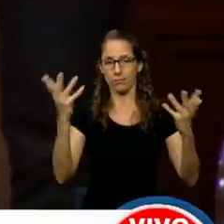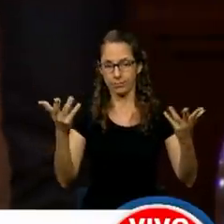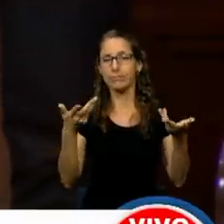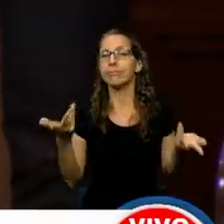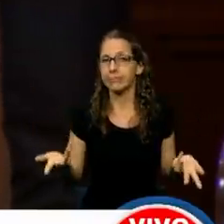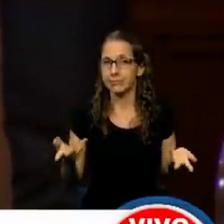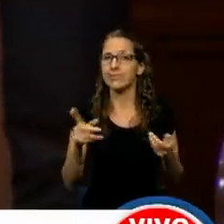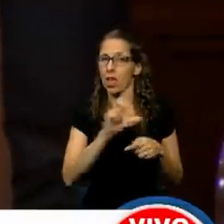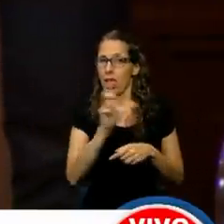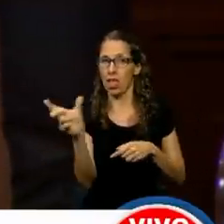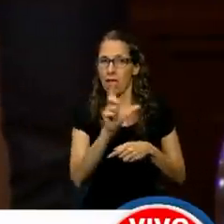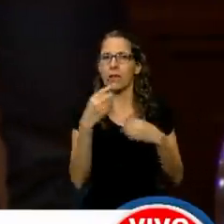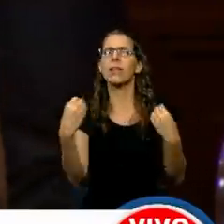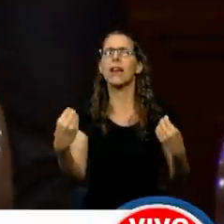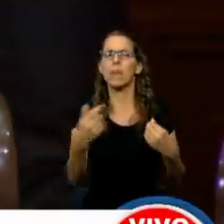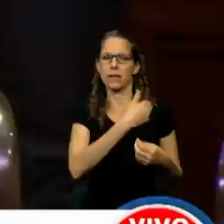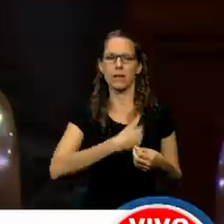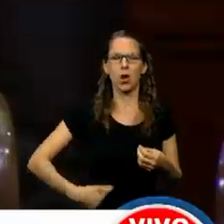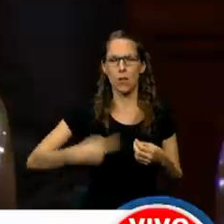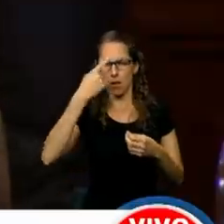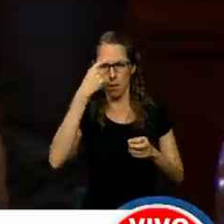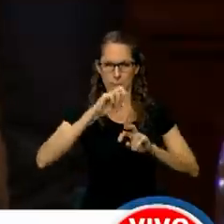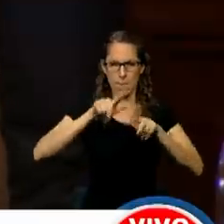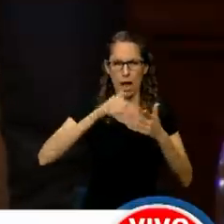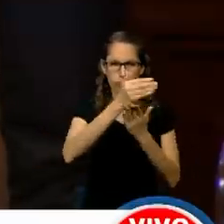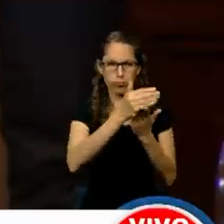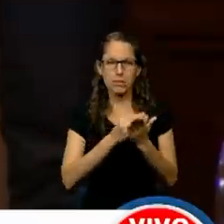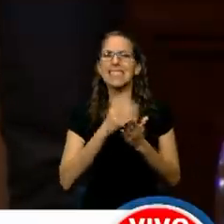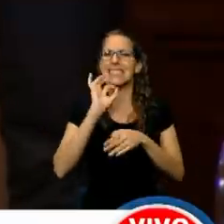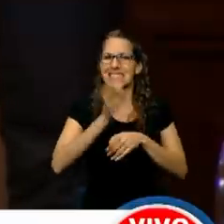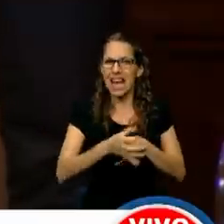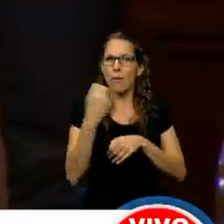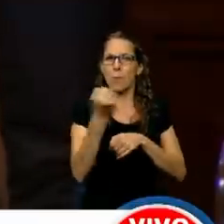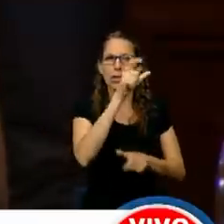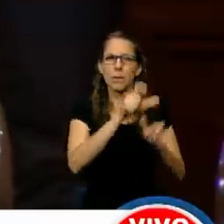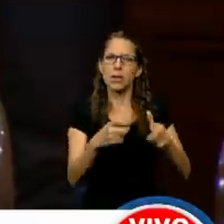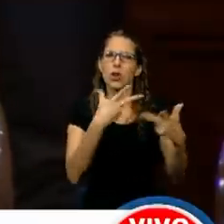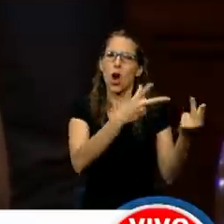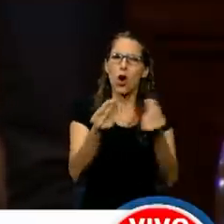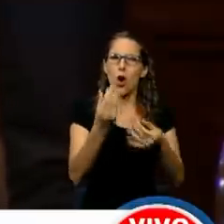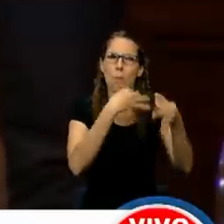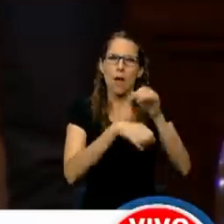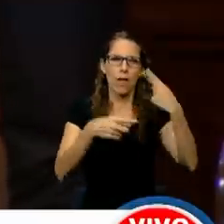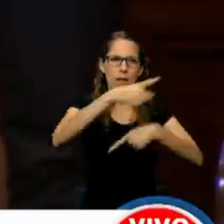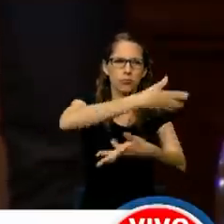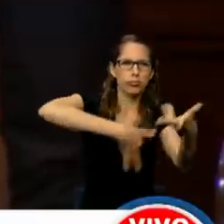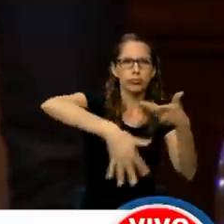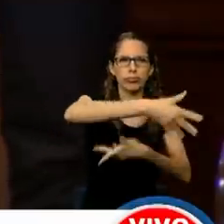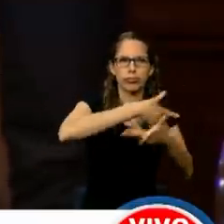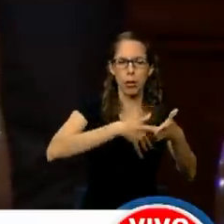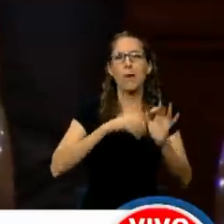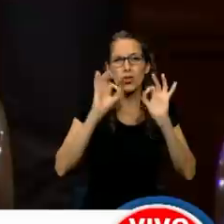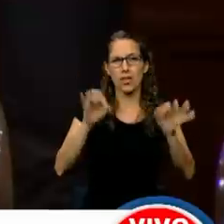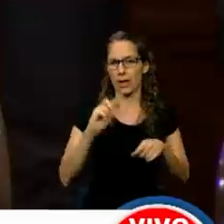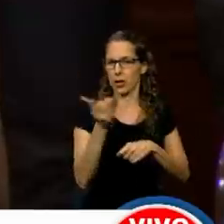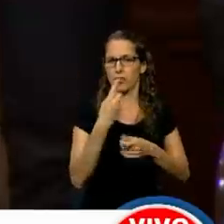pasa en un programa de gobierno que entiende que hay que sostener el consumo y que entiende que las decisiones que nosotros estamos tomando son